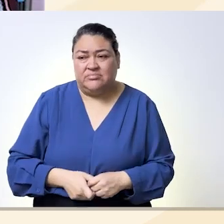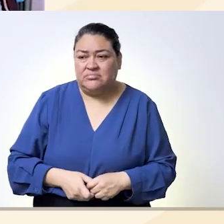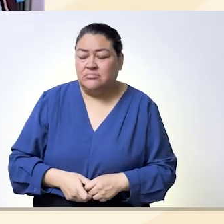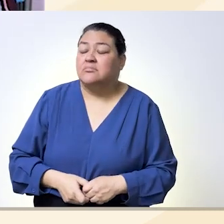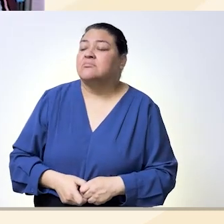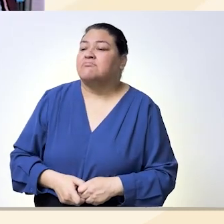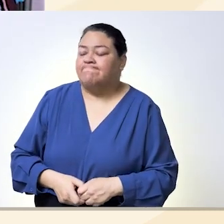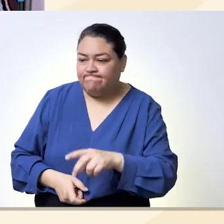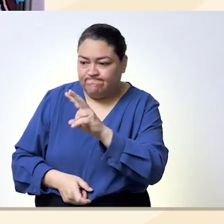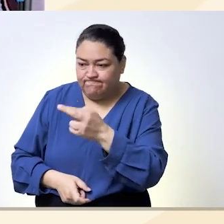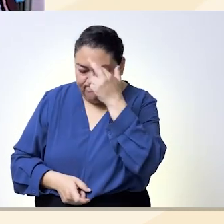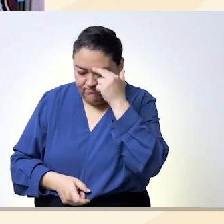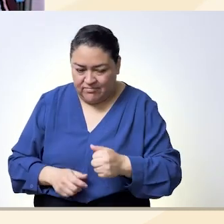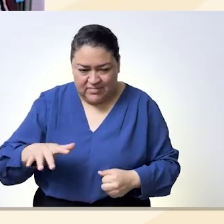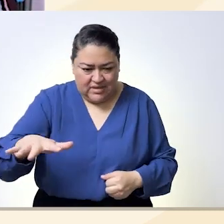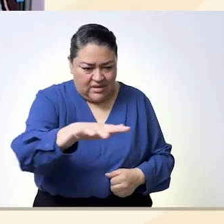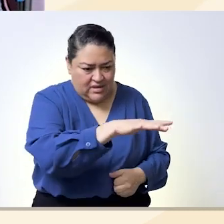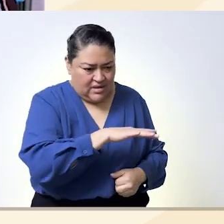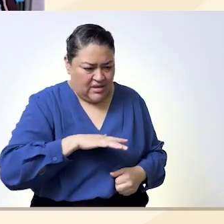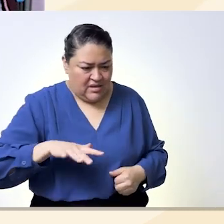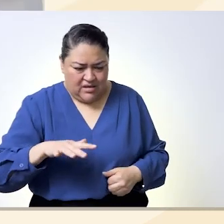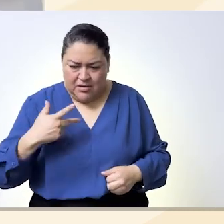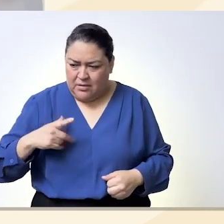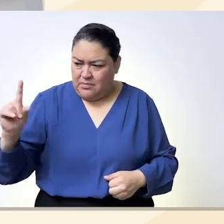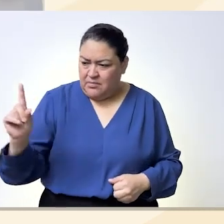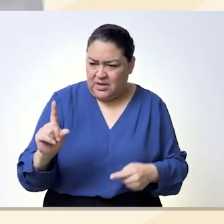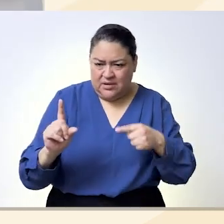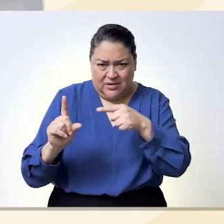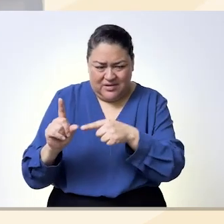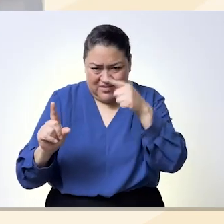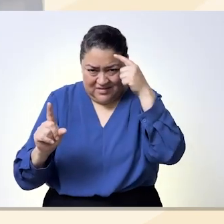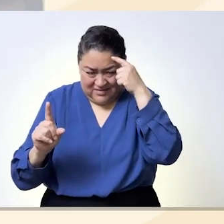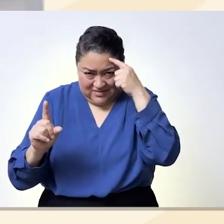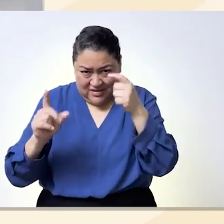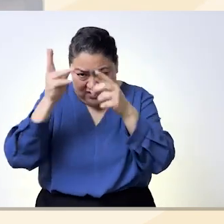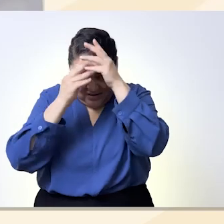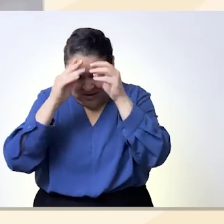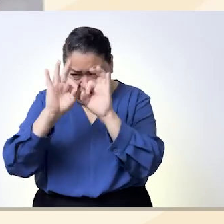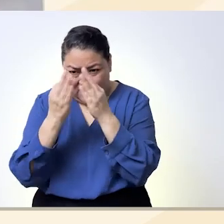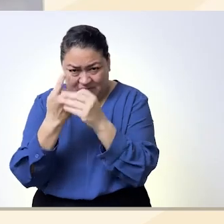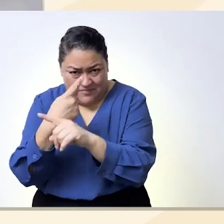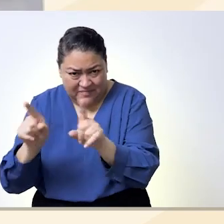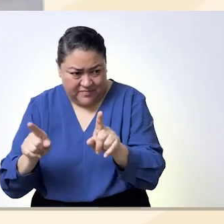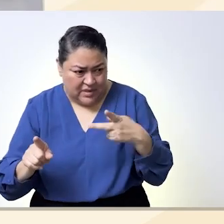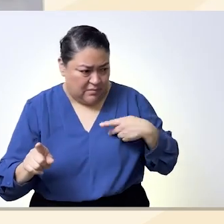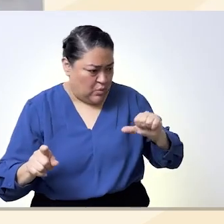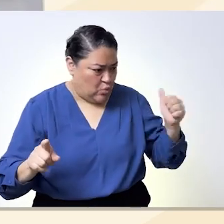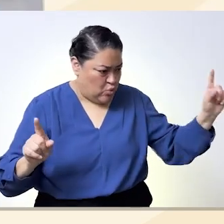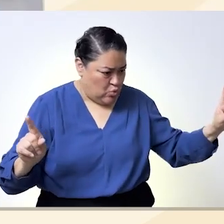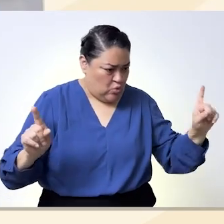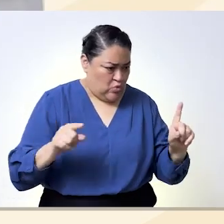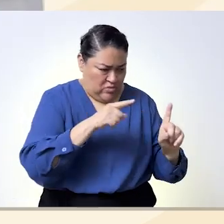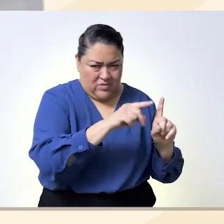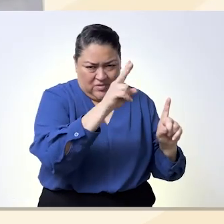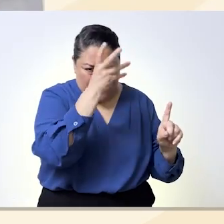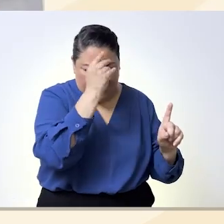una persona neurodivergente, tampoco es para el resto, ¿no? Sí. Entonces aquí lo que a mí me gusta mucho al trabajar en educación tiene que ver con esto de ¿por